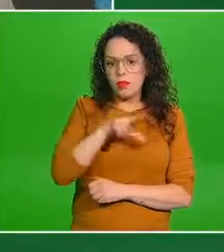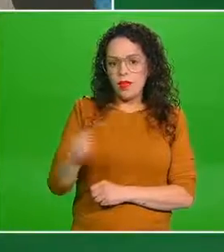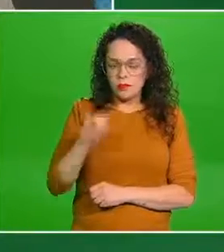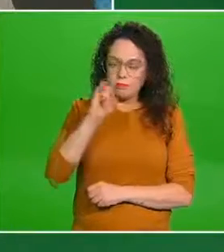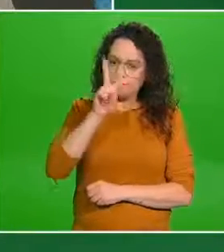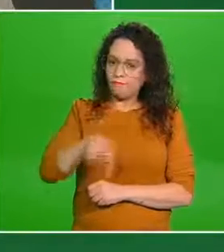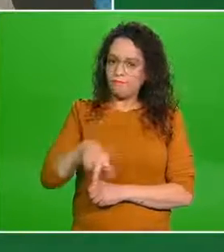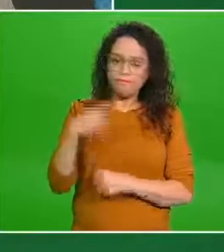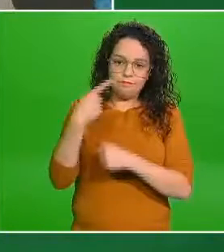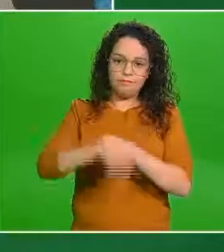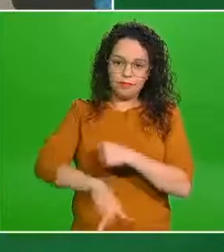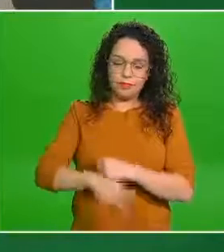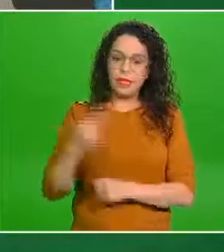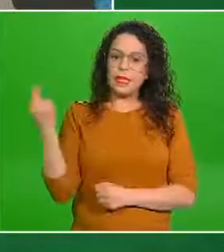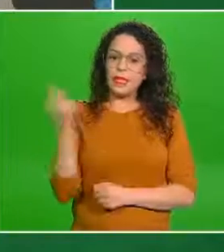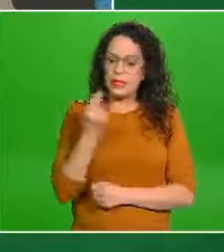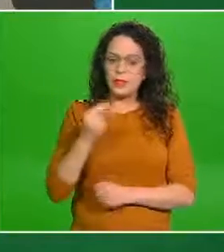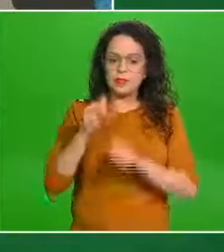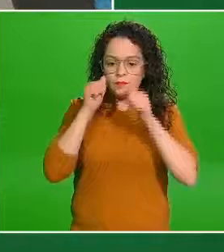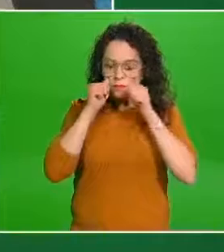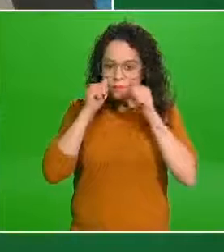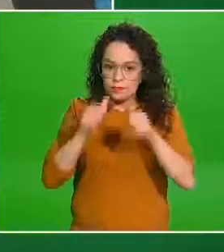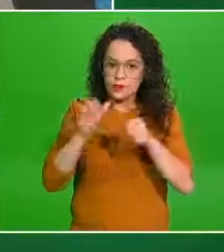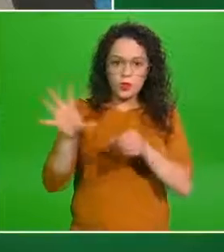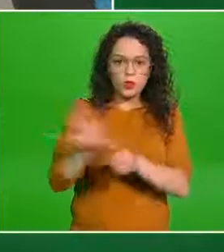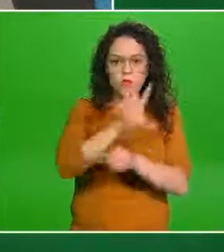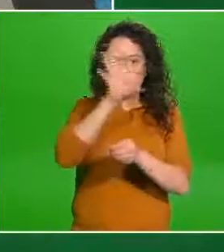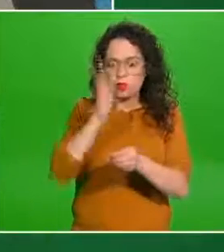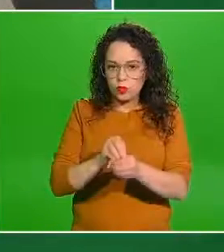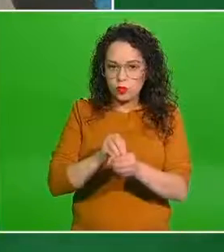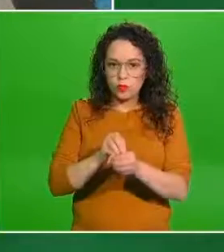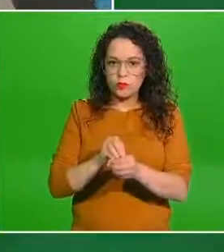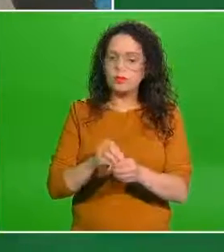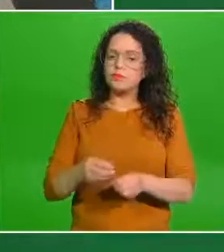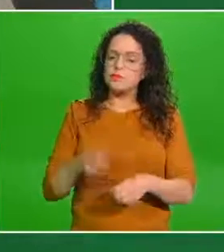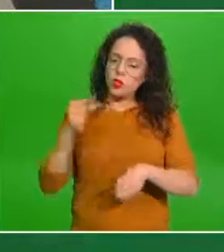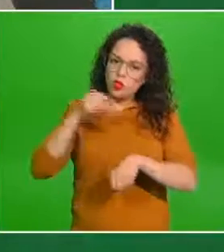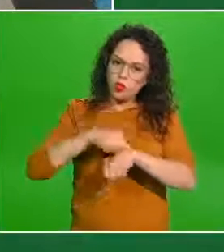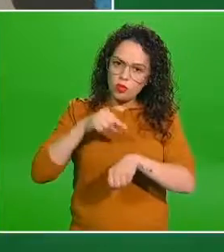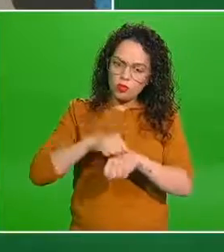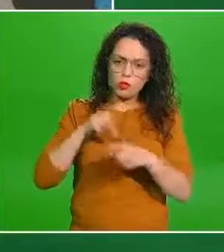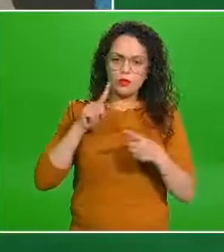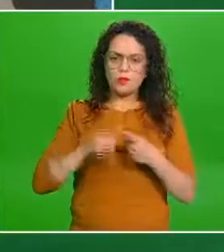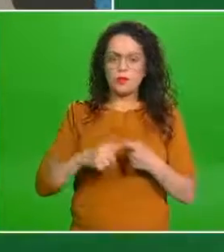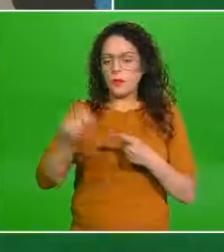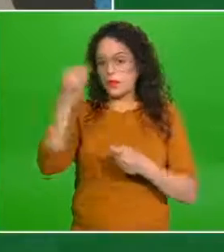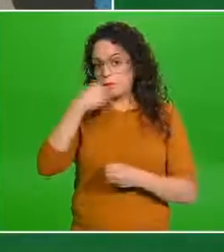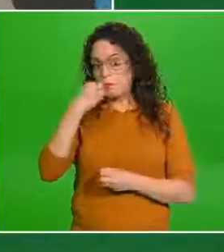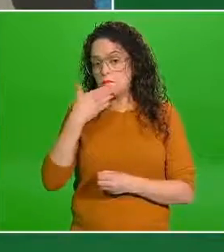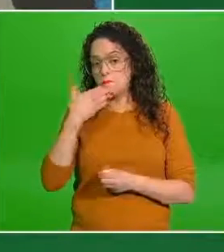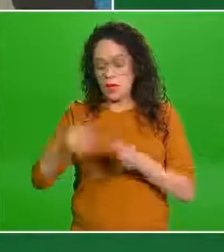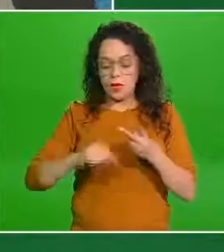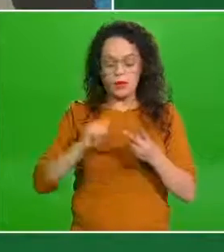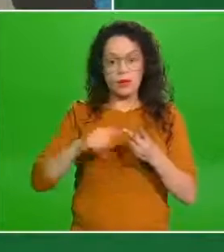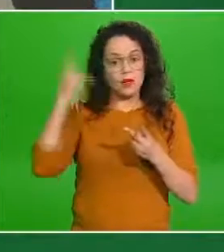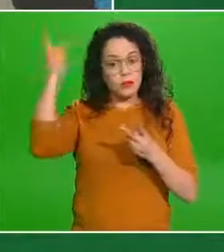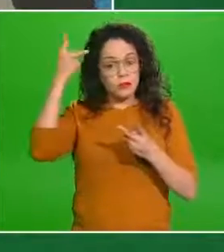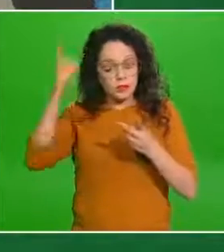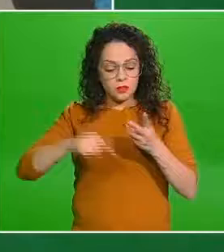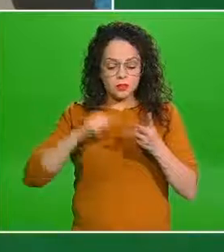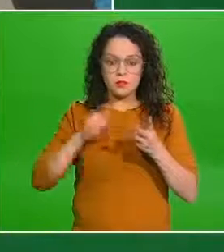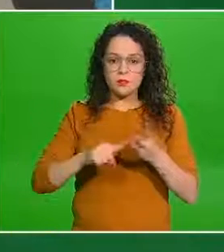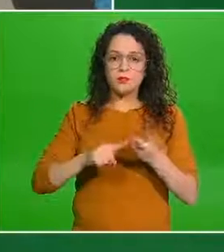Entonces, tenemos que tener una atención integral que involucre la atención médica, la atención nutricional, la atención psicológica, la